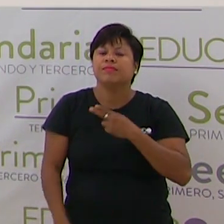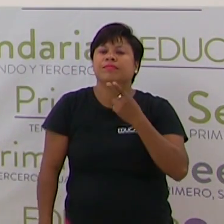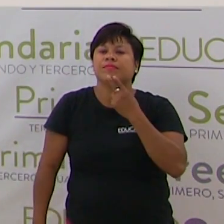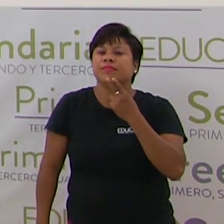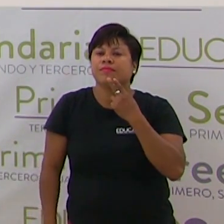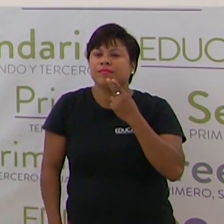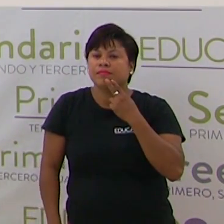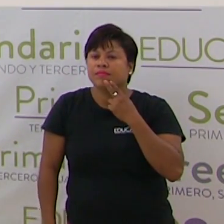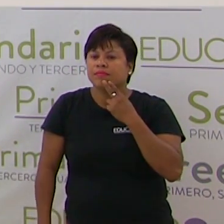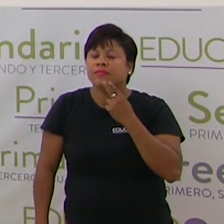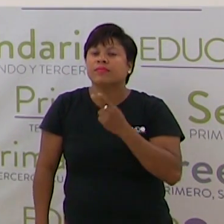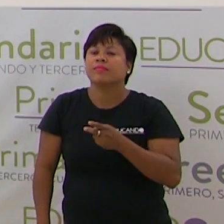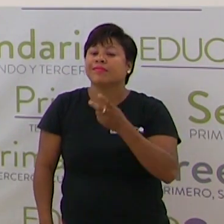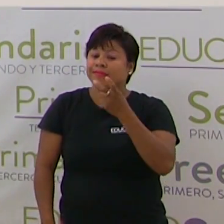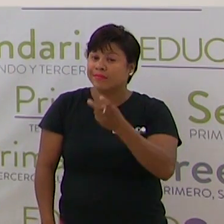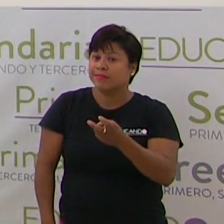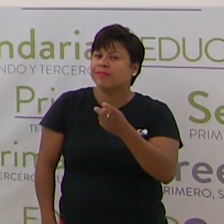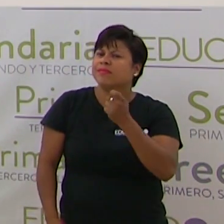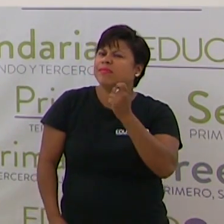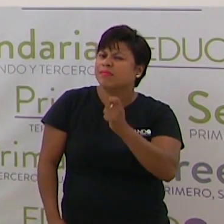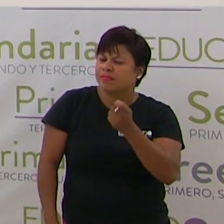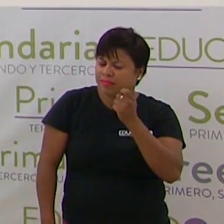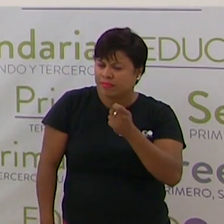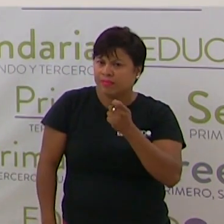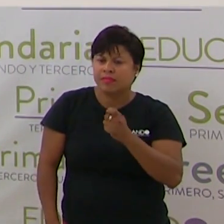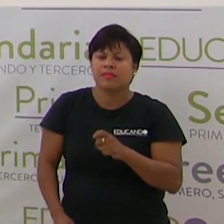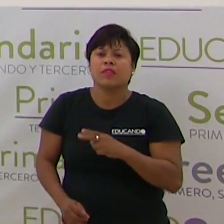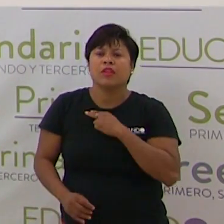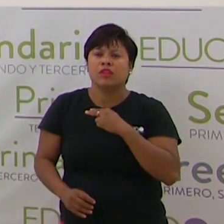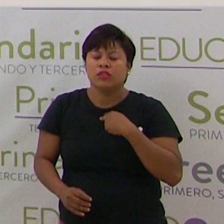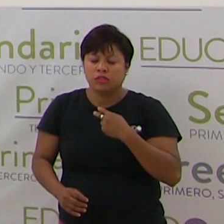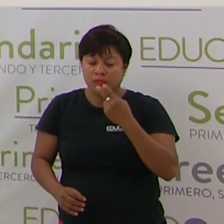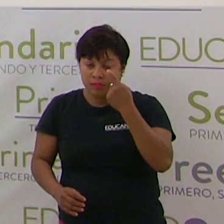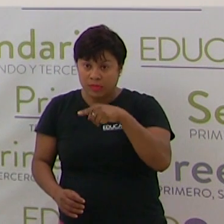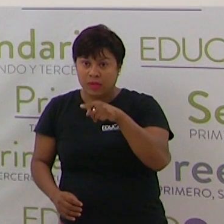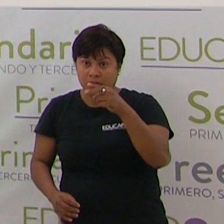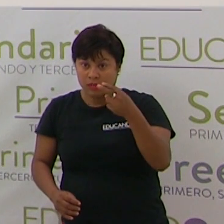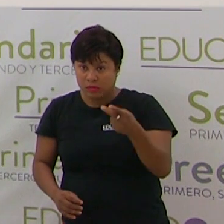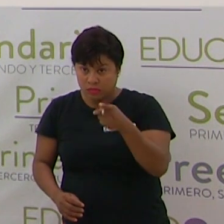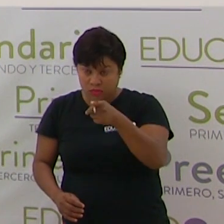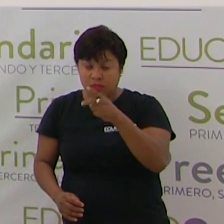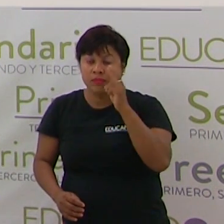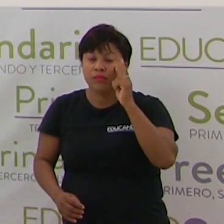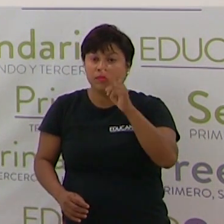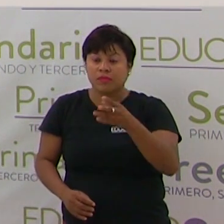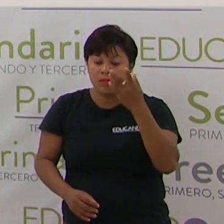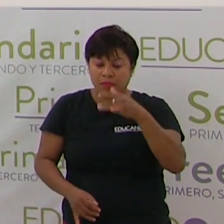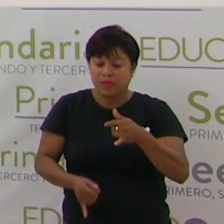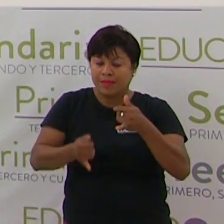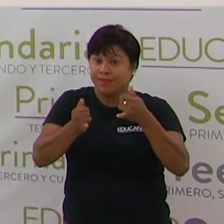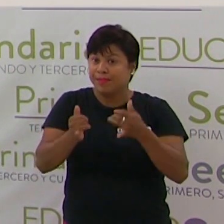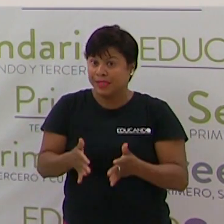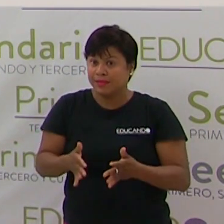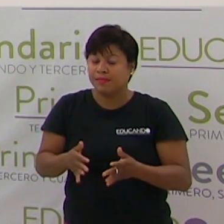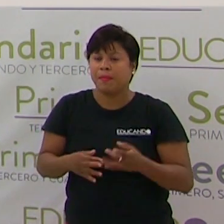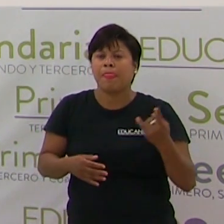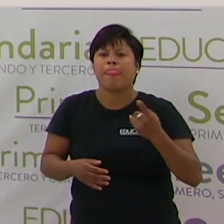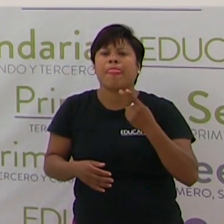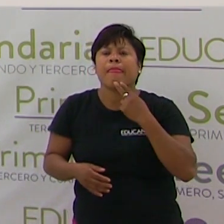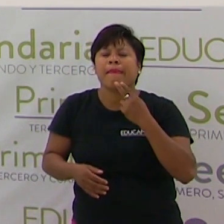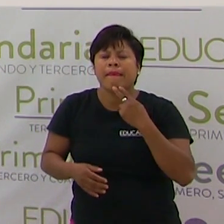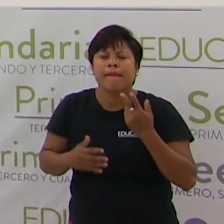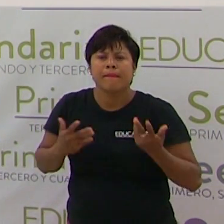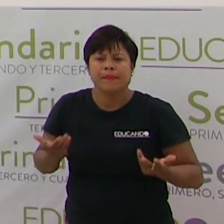utilizar una herramienta. Normalmente para que tú veas cuánto pesa algo, ¿qué